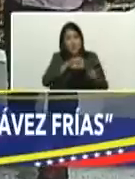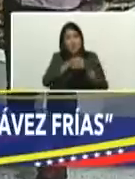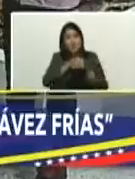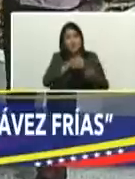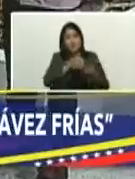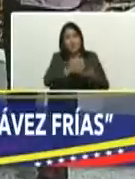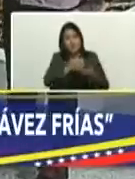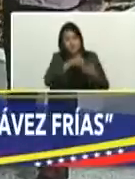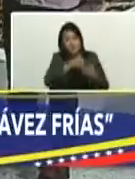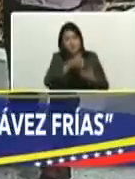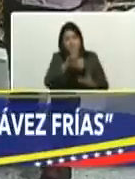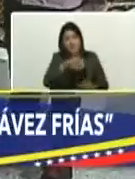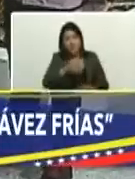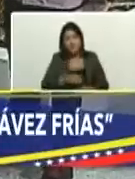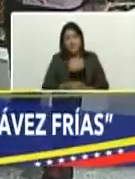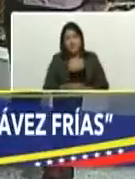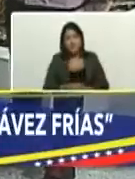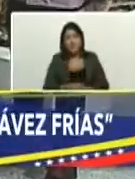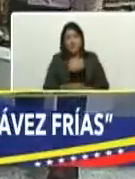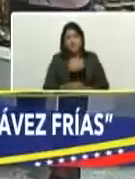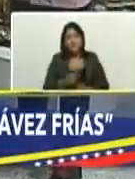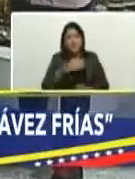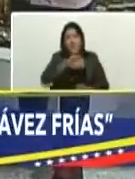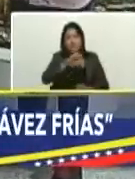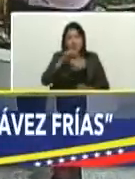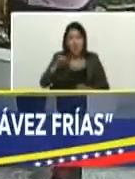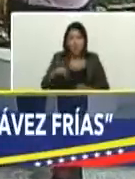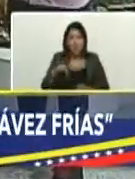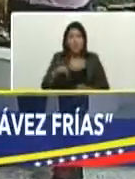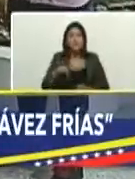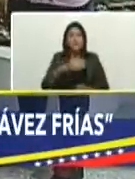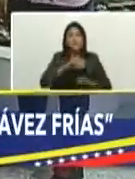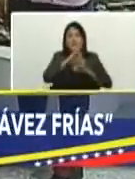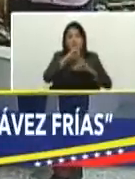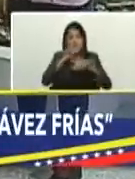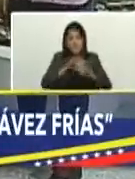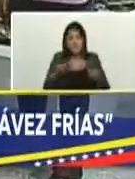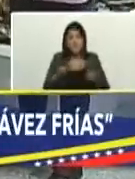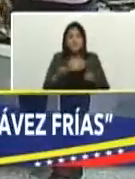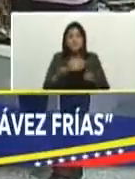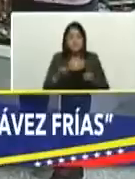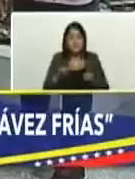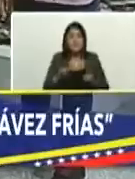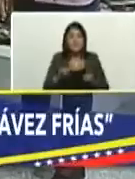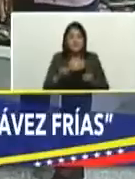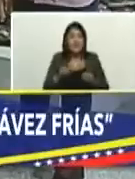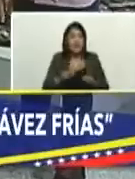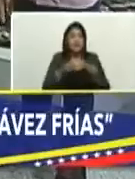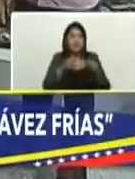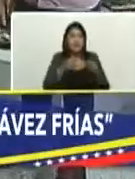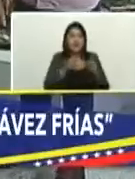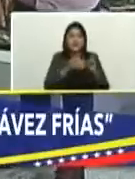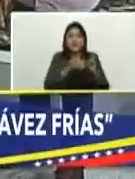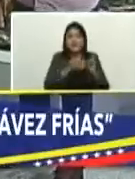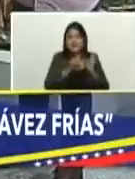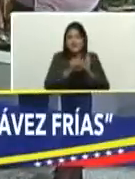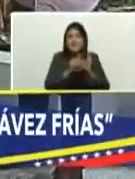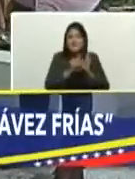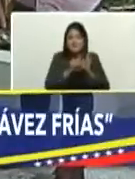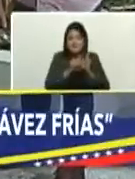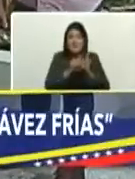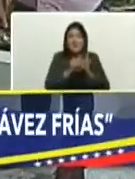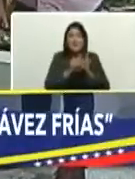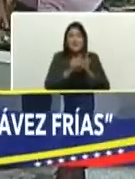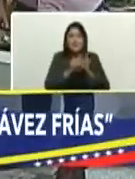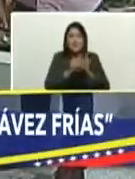impulsó y bueno, estamos aquí hoy todos felices entregándole a todo el sector de Guásimos este liceo, a Canelles, a